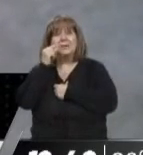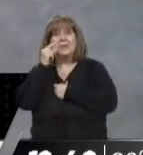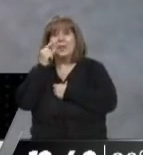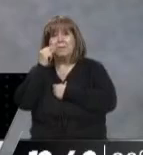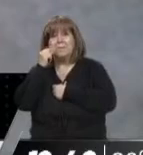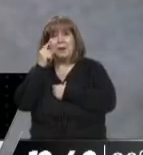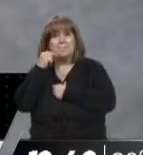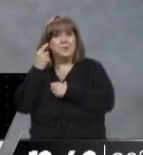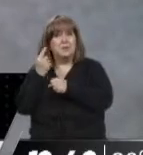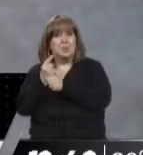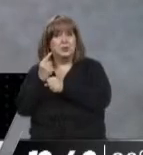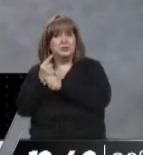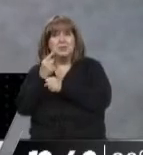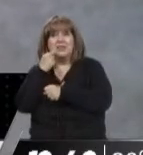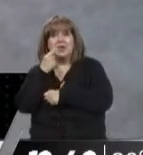estaba casada.